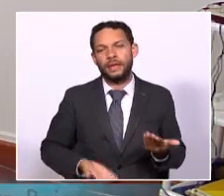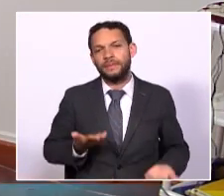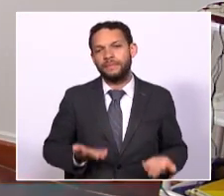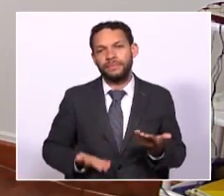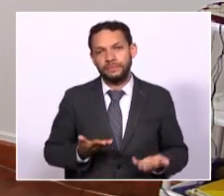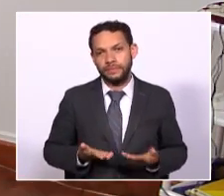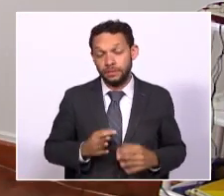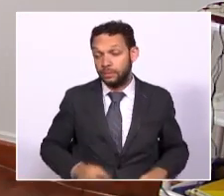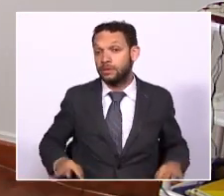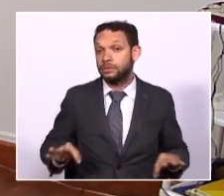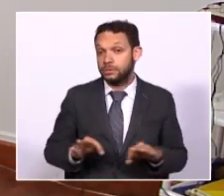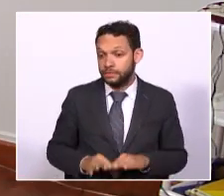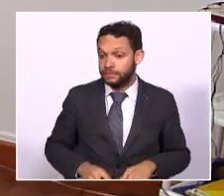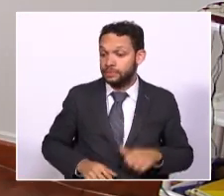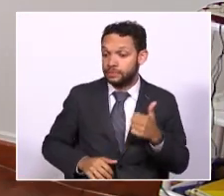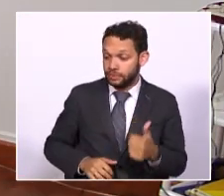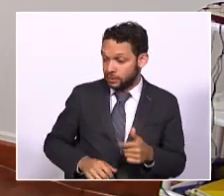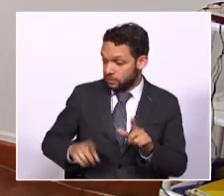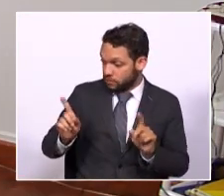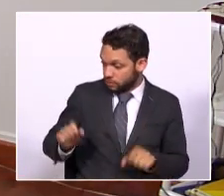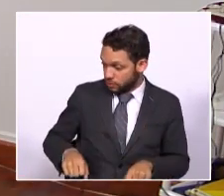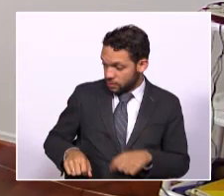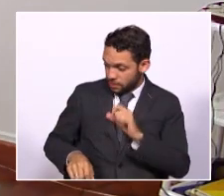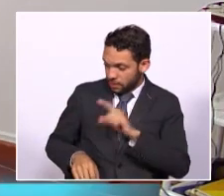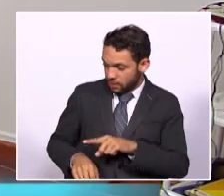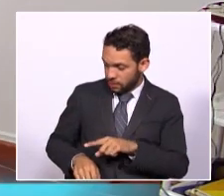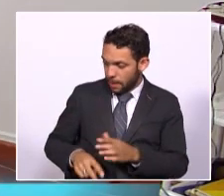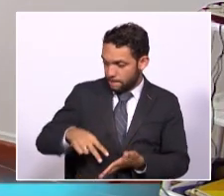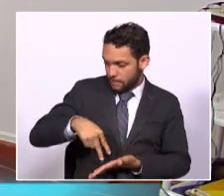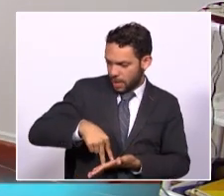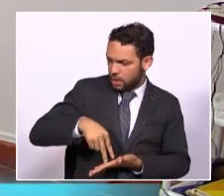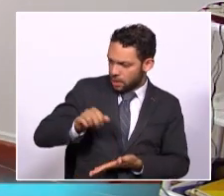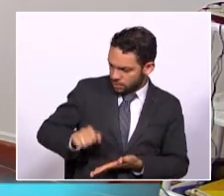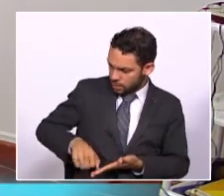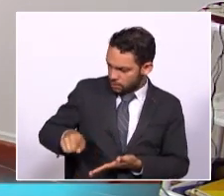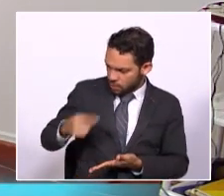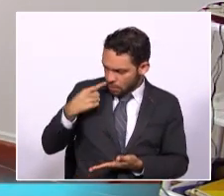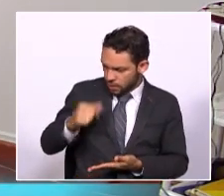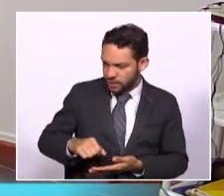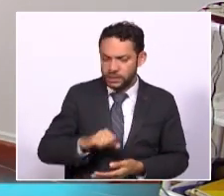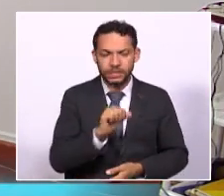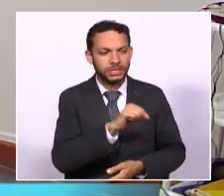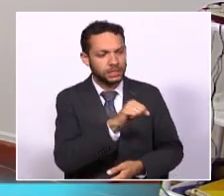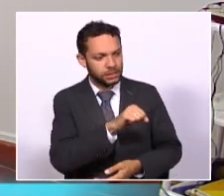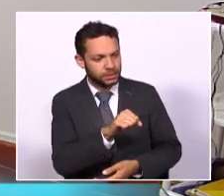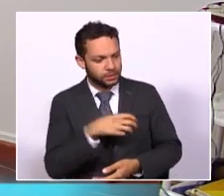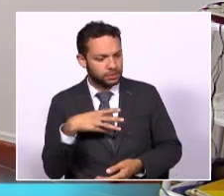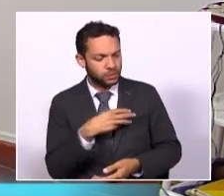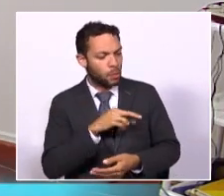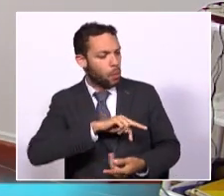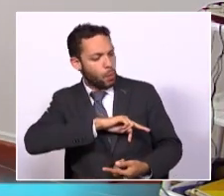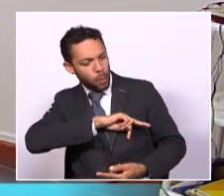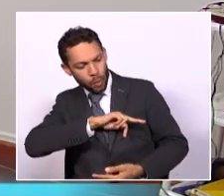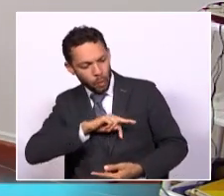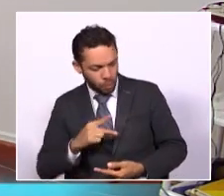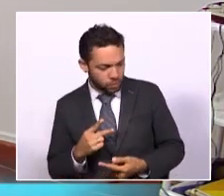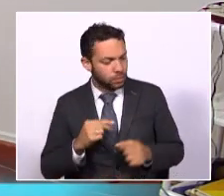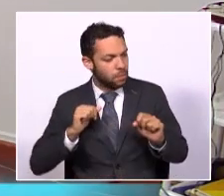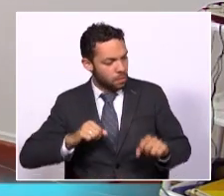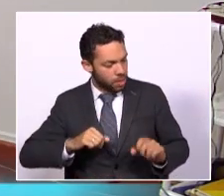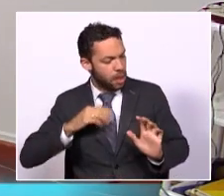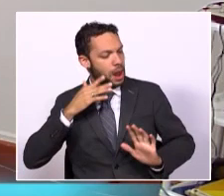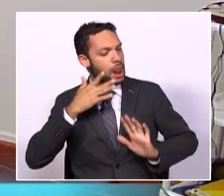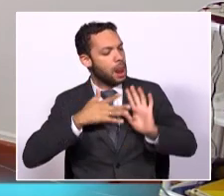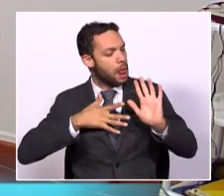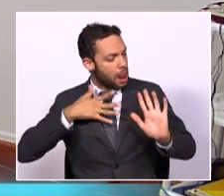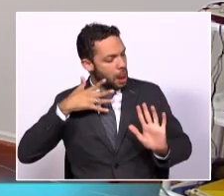Bueno, ¿se puede hacer parado? Claro que sí. Entonces ahí entramos en otra área, otra